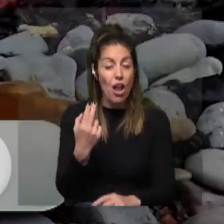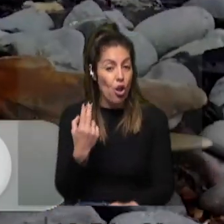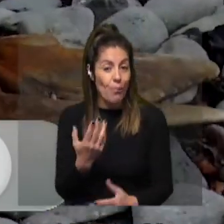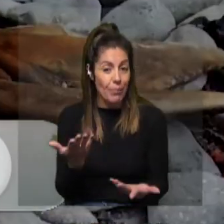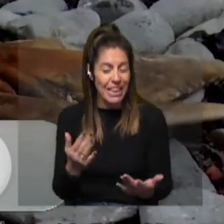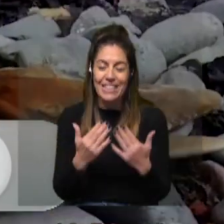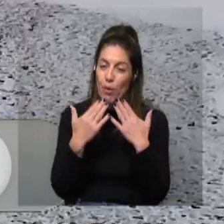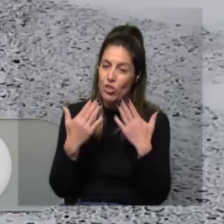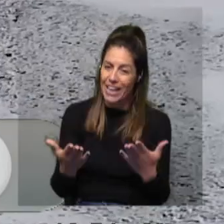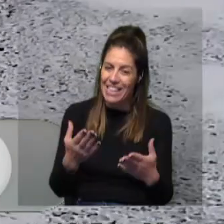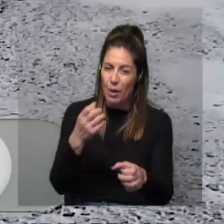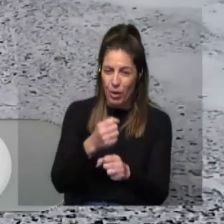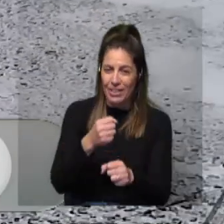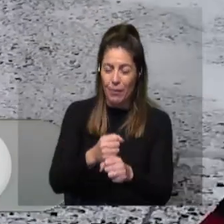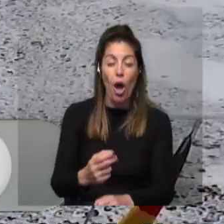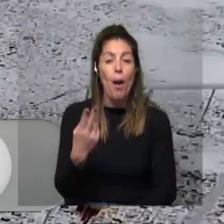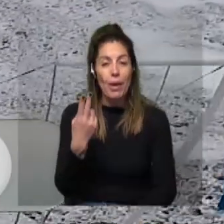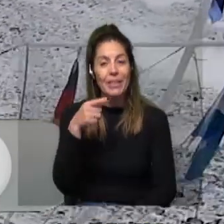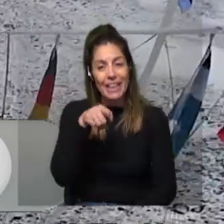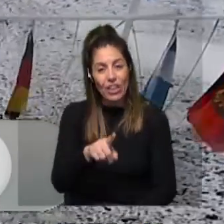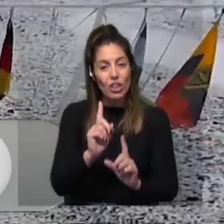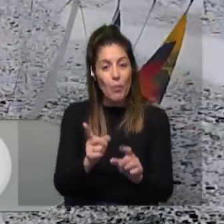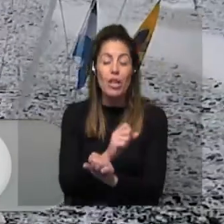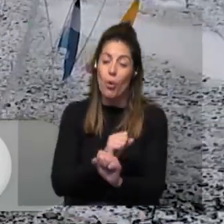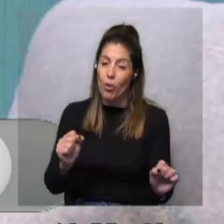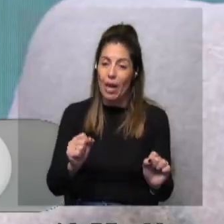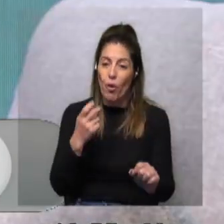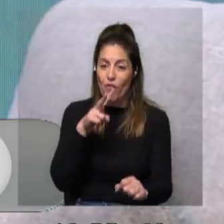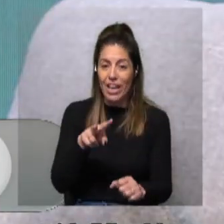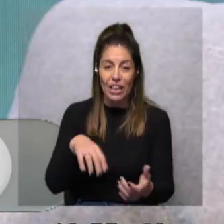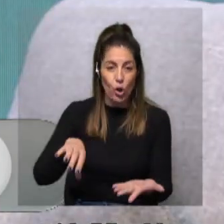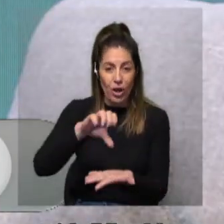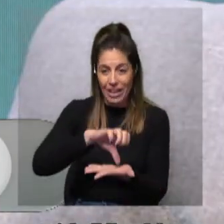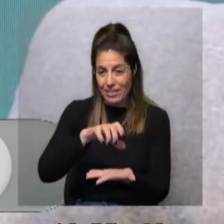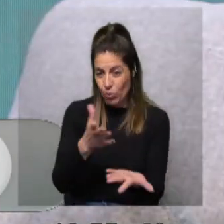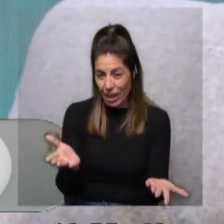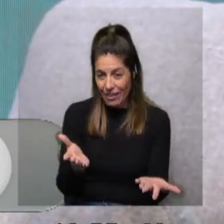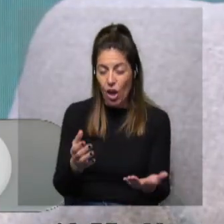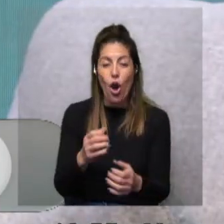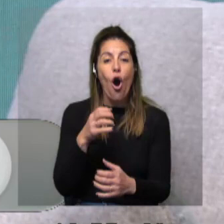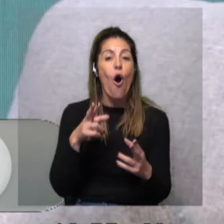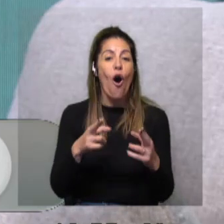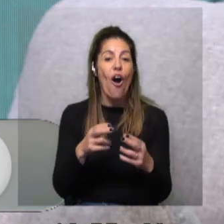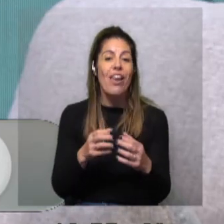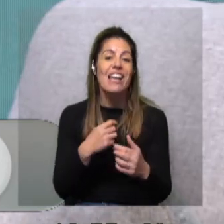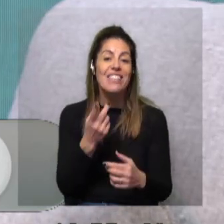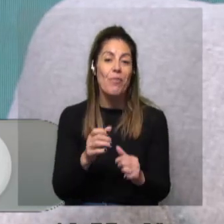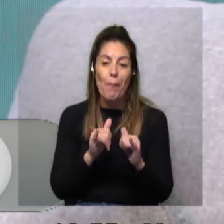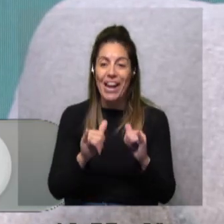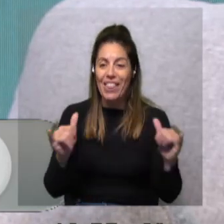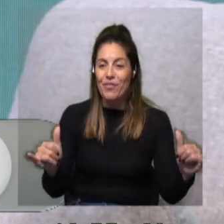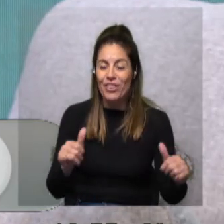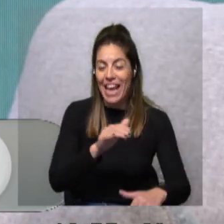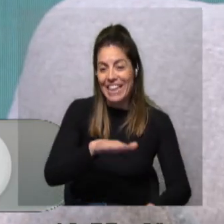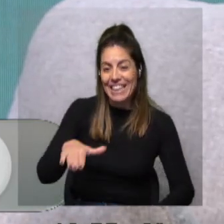enormes gracias por ese trabajo y por permitir que esto forme parte del acervo de la ciudad. Ojalá que sirva para difundir. Y que niños y